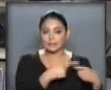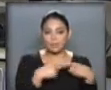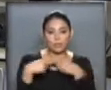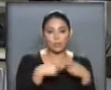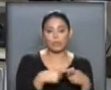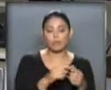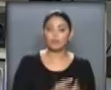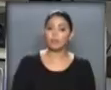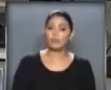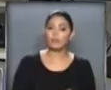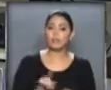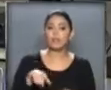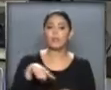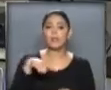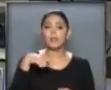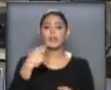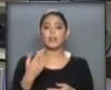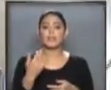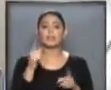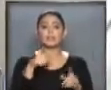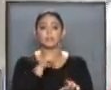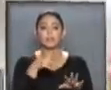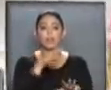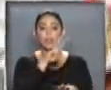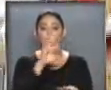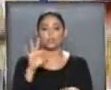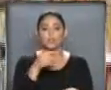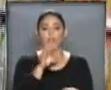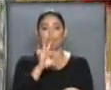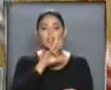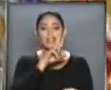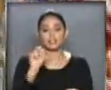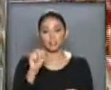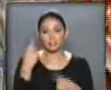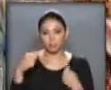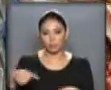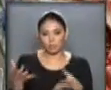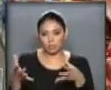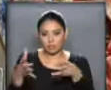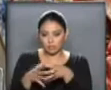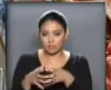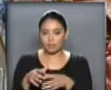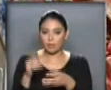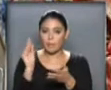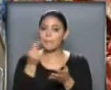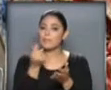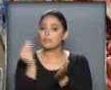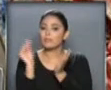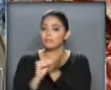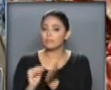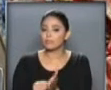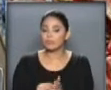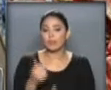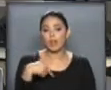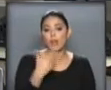proveedoras también, y en el caso de los puntos de venta de proximidad, entre 200 y 300 productos. En principio se está hablando para incluir